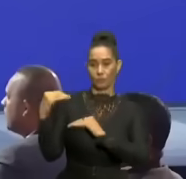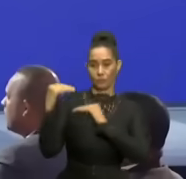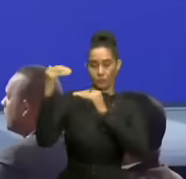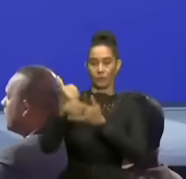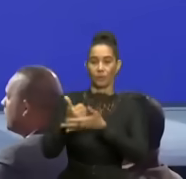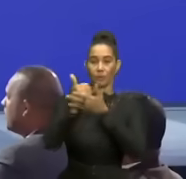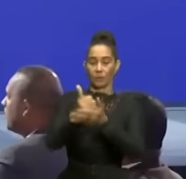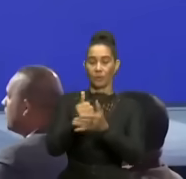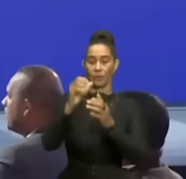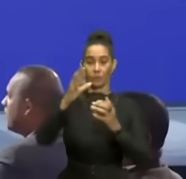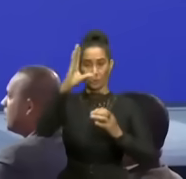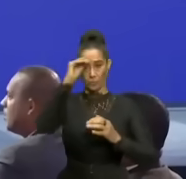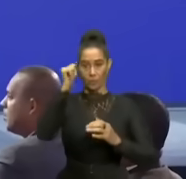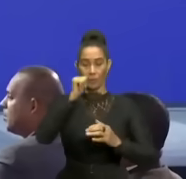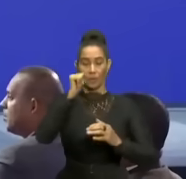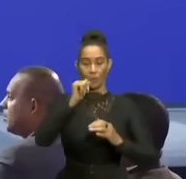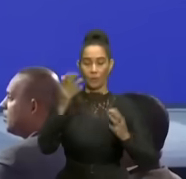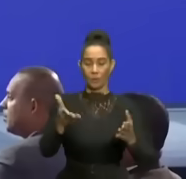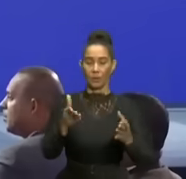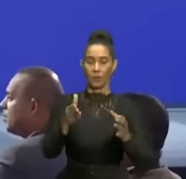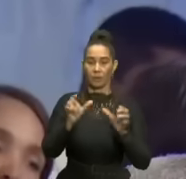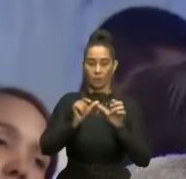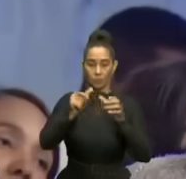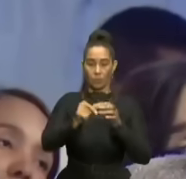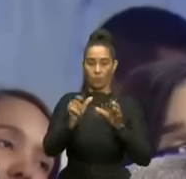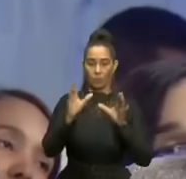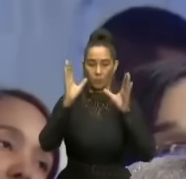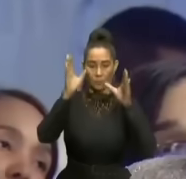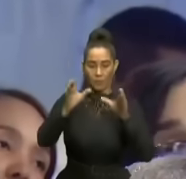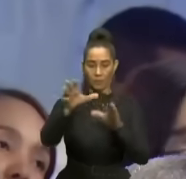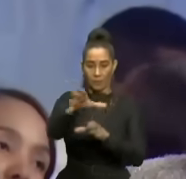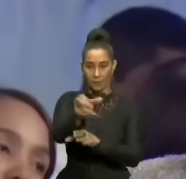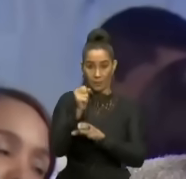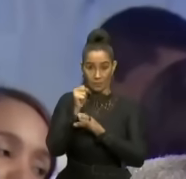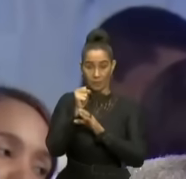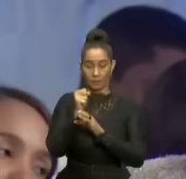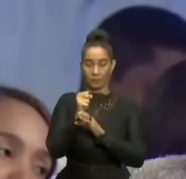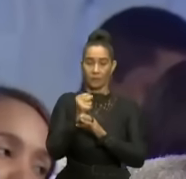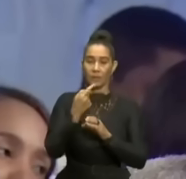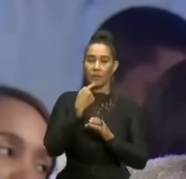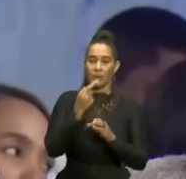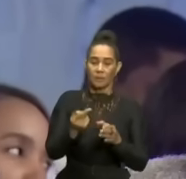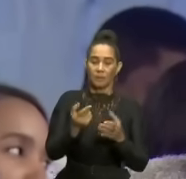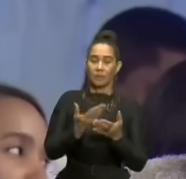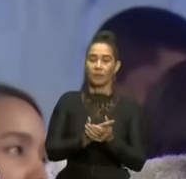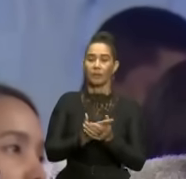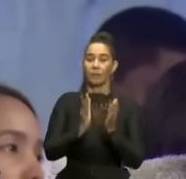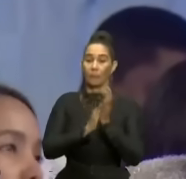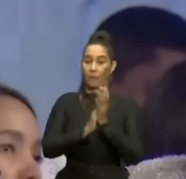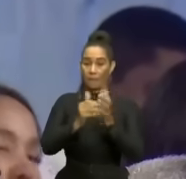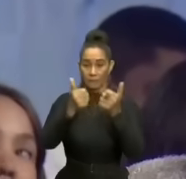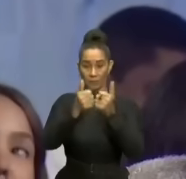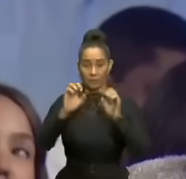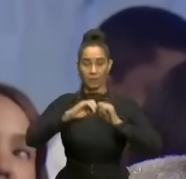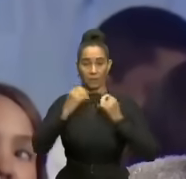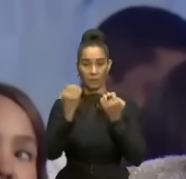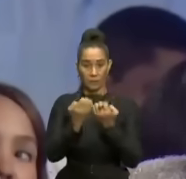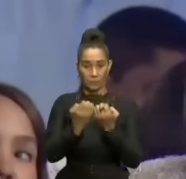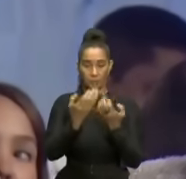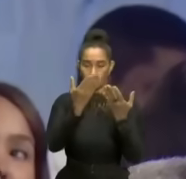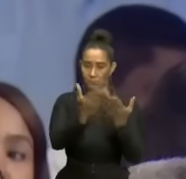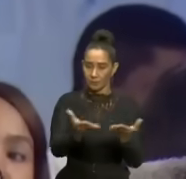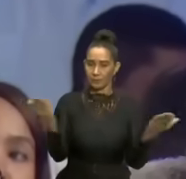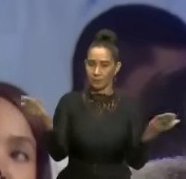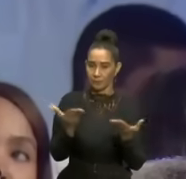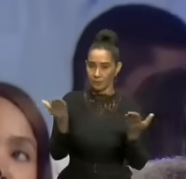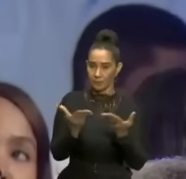ayudar a esos hombres y mujeres que pudieron hacer eso. Solamente quería decirle eso, felicitar al equipo que usted